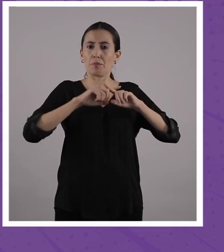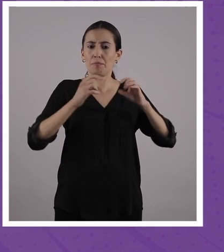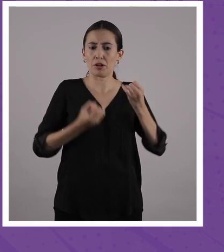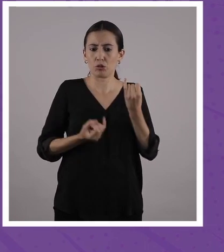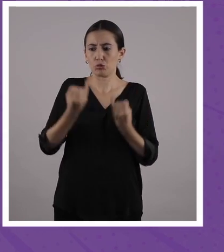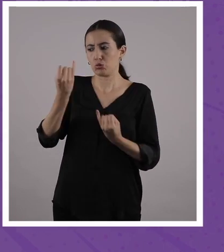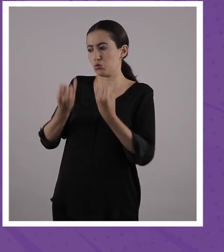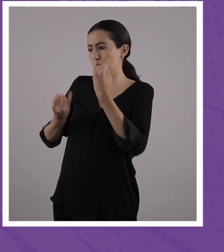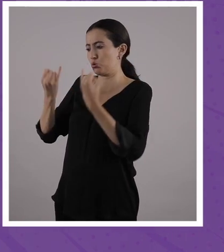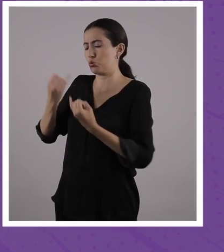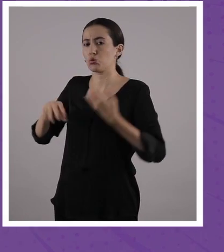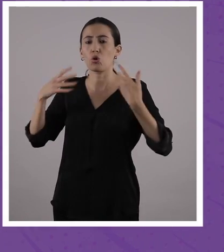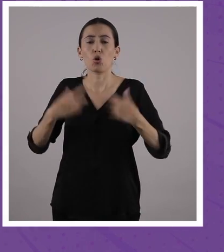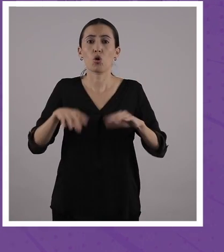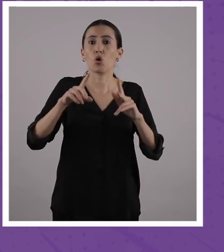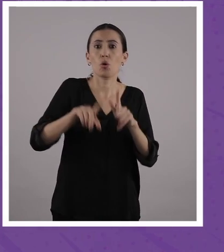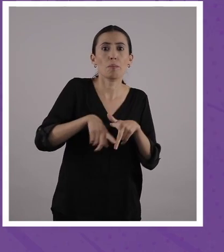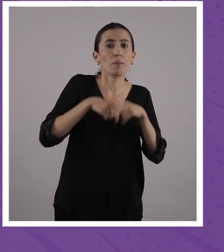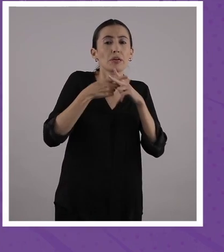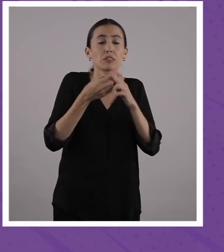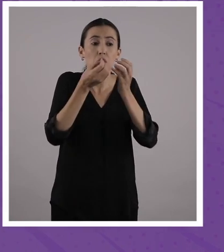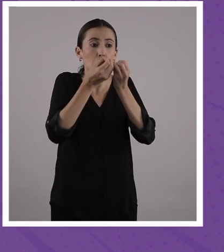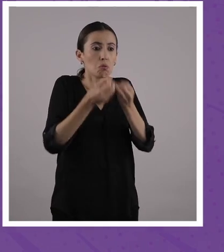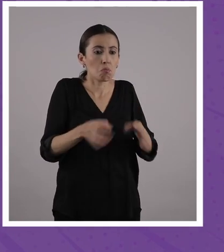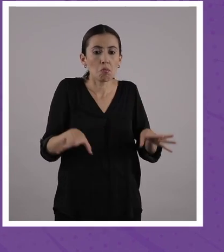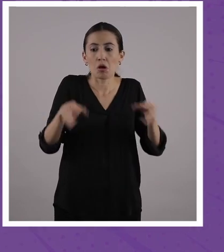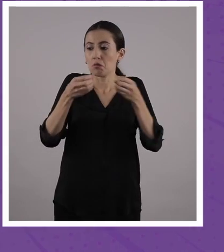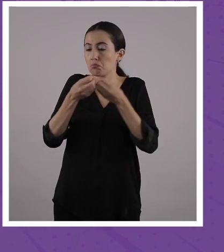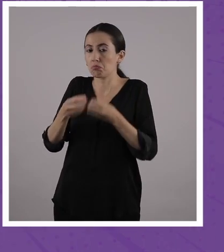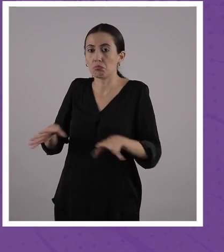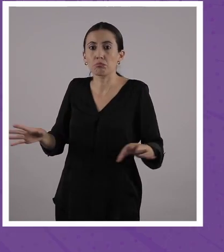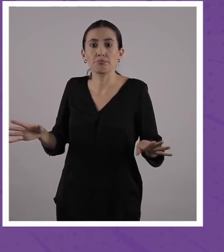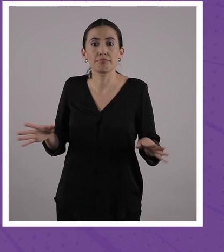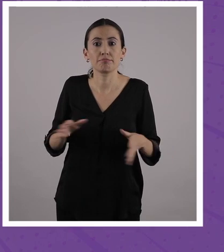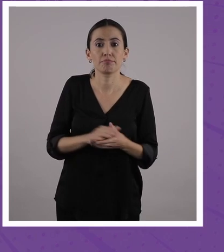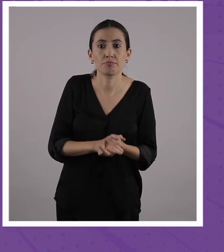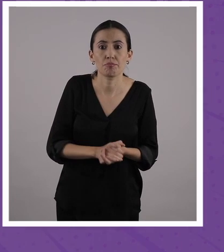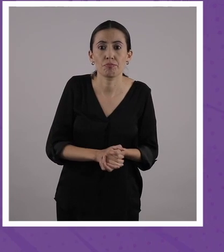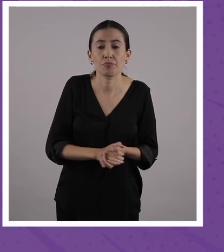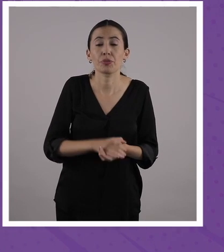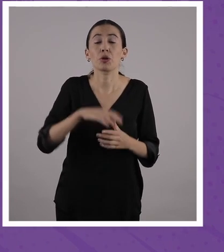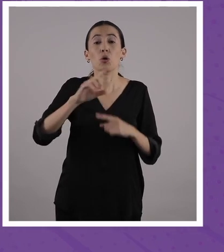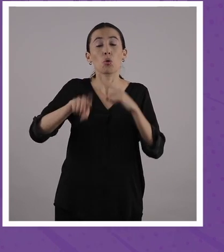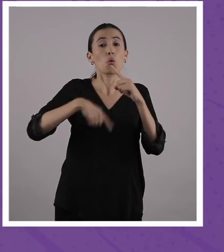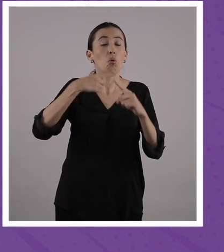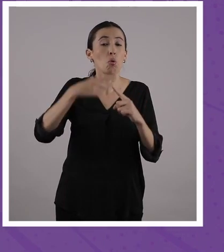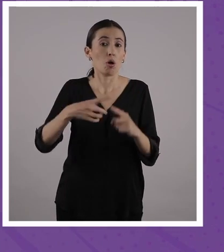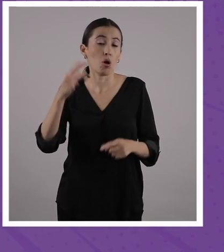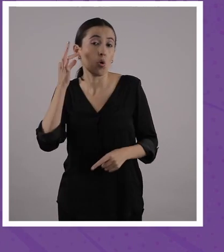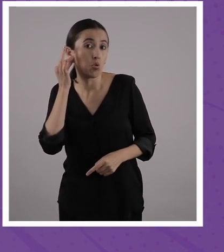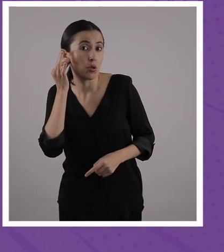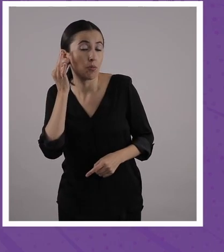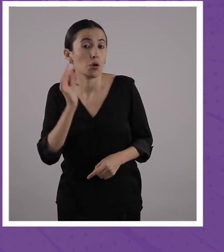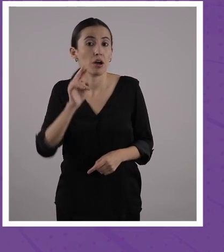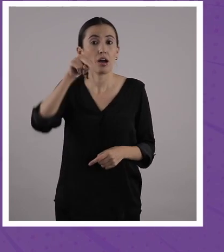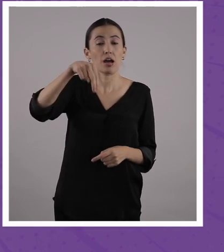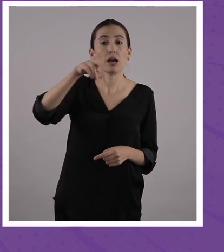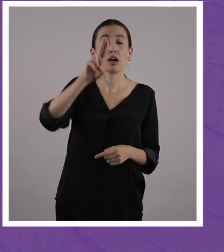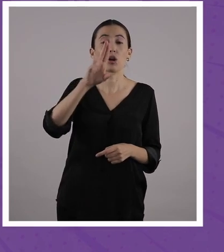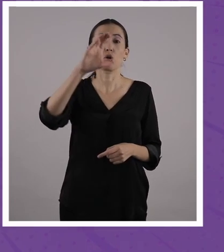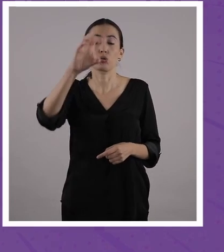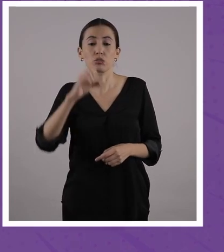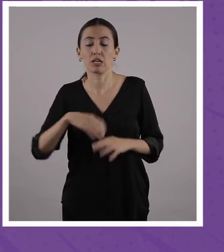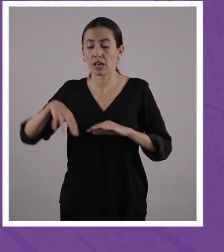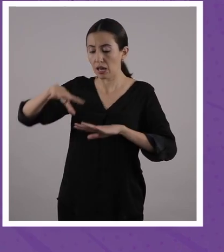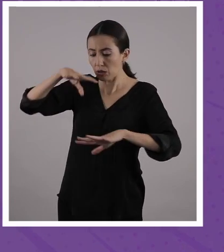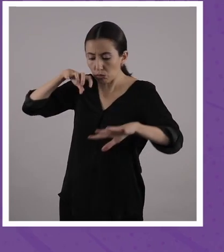hierba se esfumó y los shuar comenzaron a desaparecer lentamente. Una mujer llamada Nuse buscó